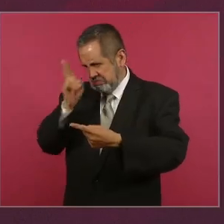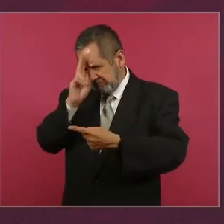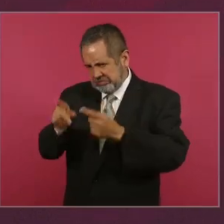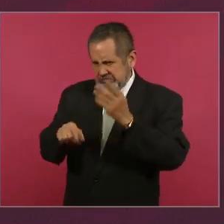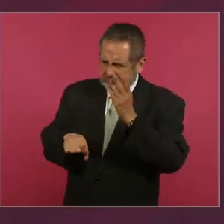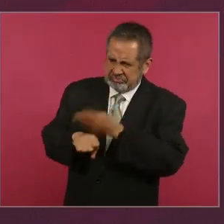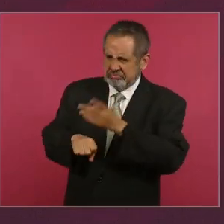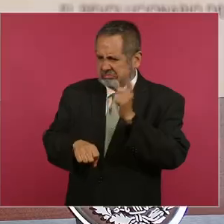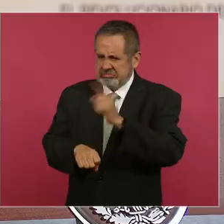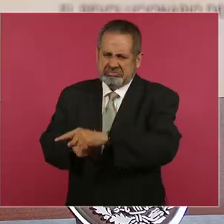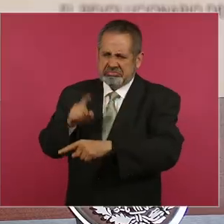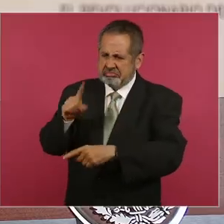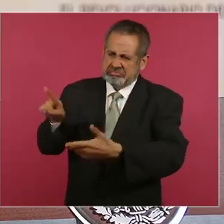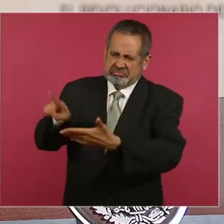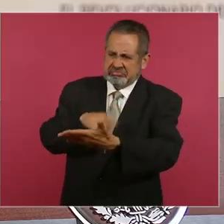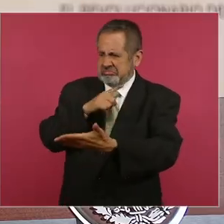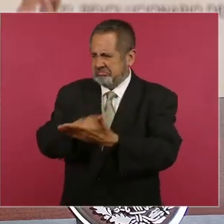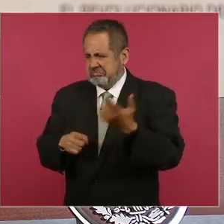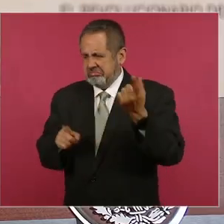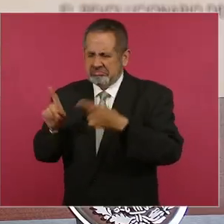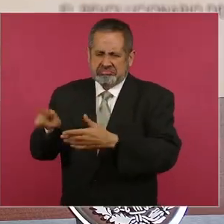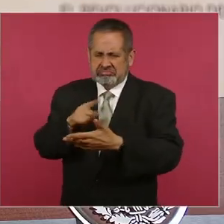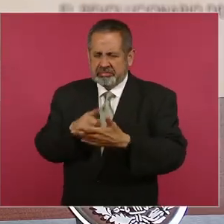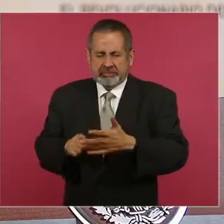¿no? Cuando